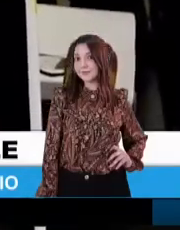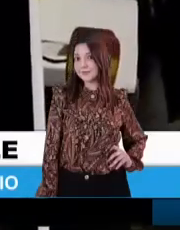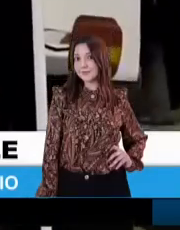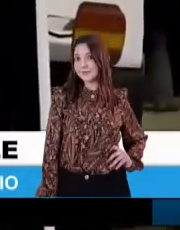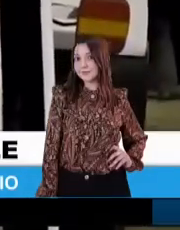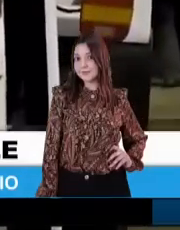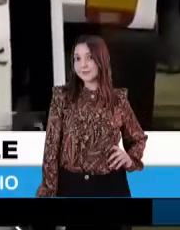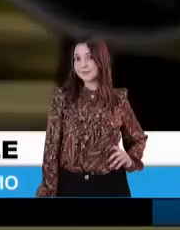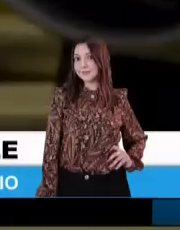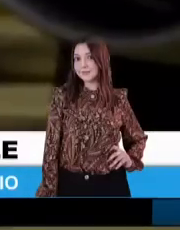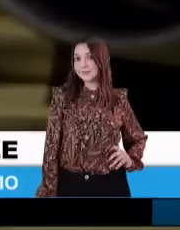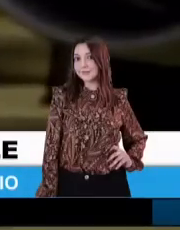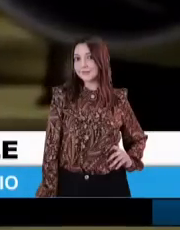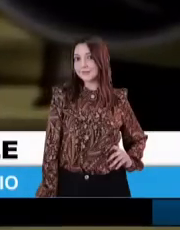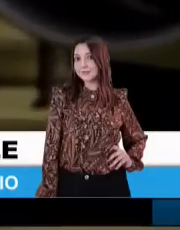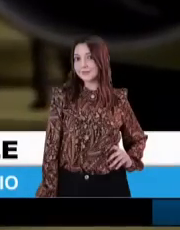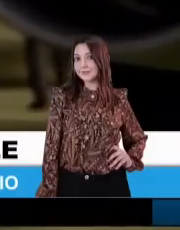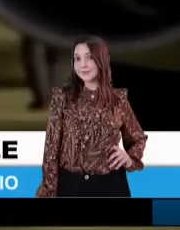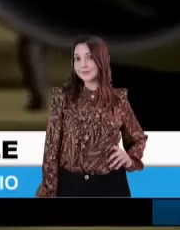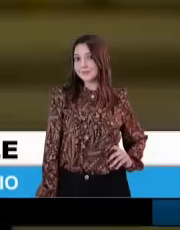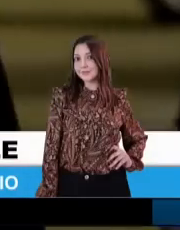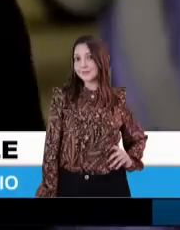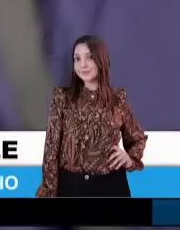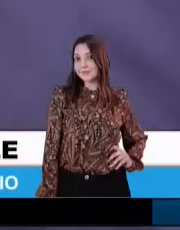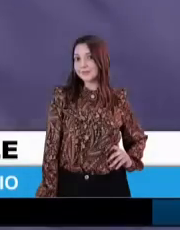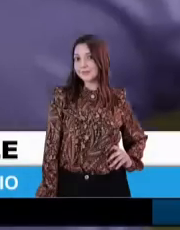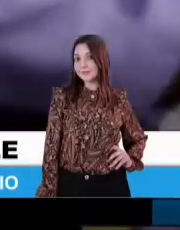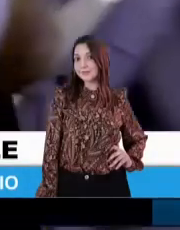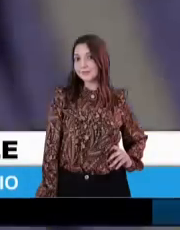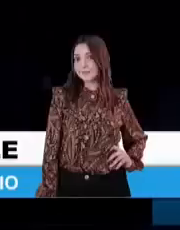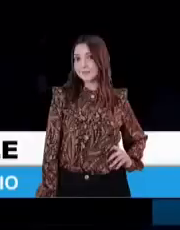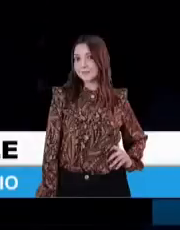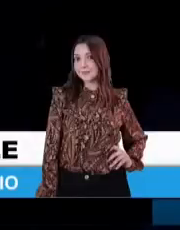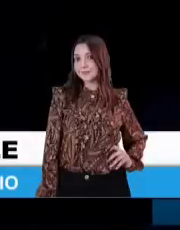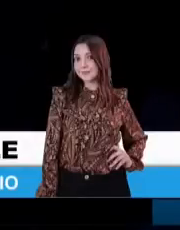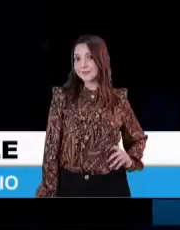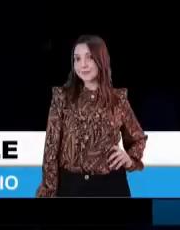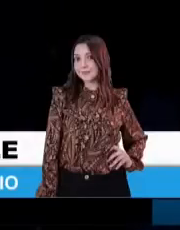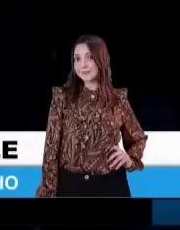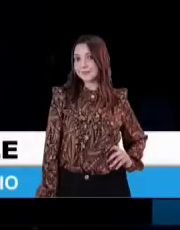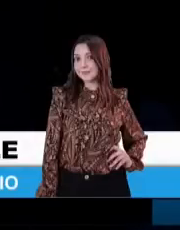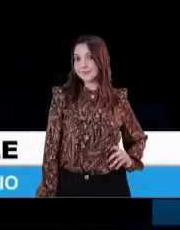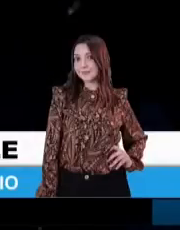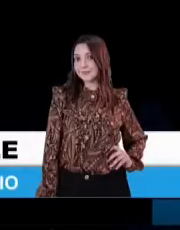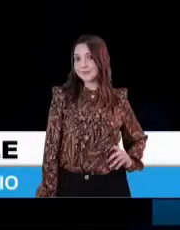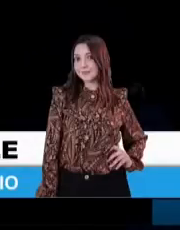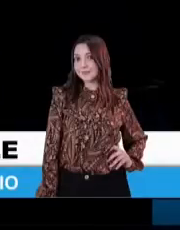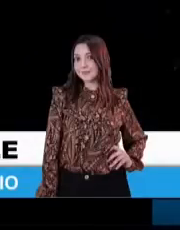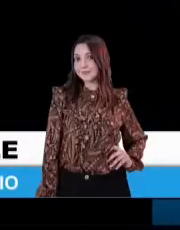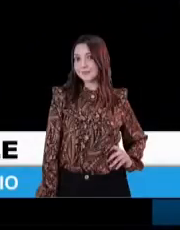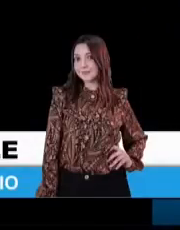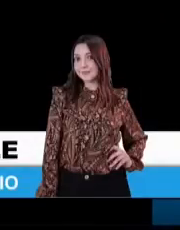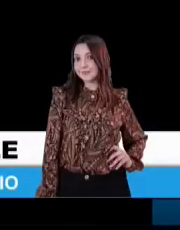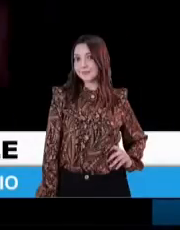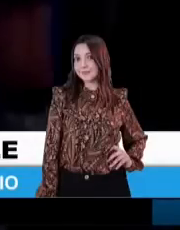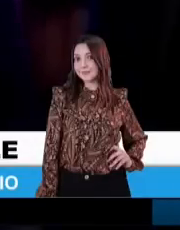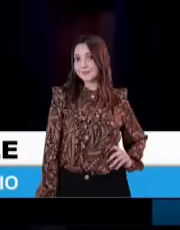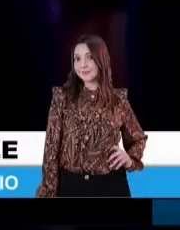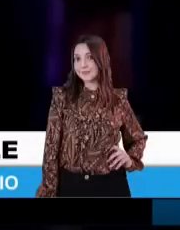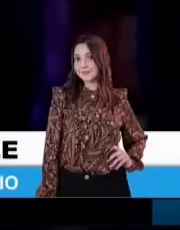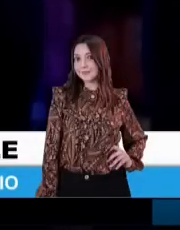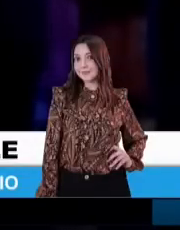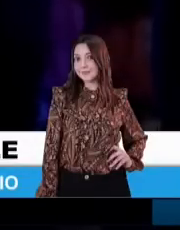de una rampa que lleva a la primera planta del Palacio de Planalto, que es la sede de gobierno acá en Brasil. Y tal como